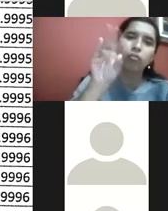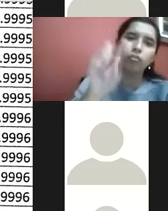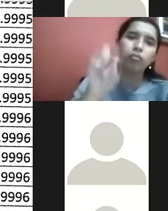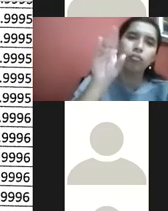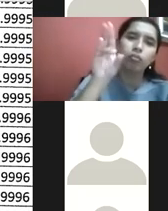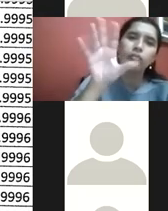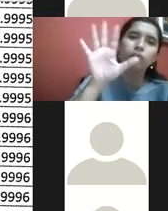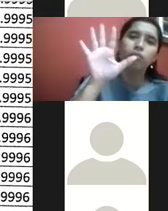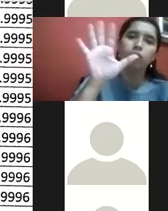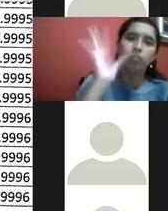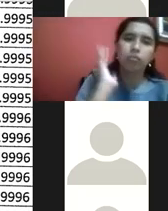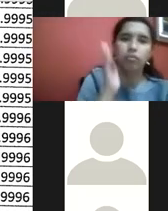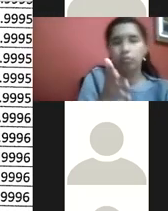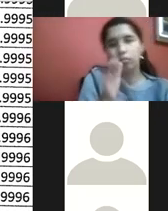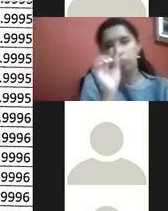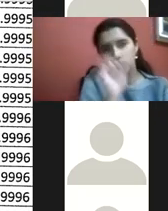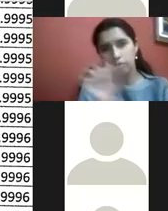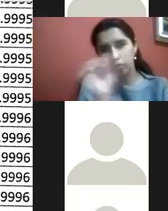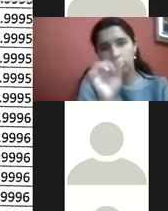Aquí está.